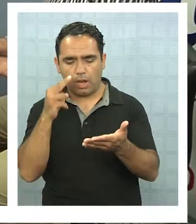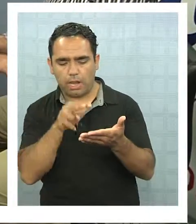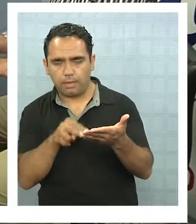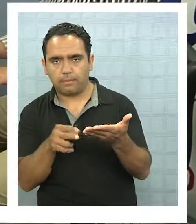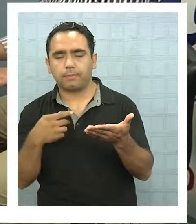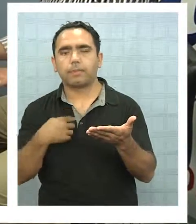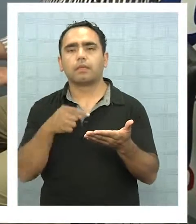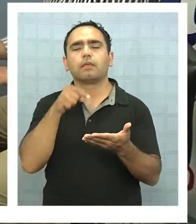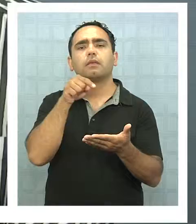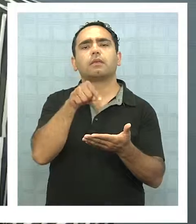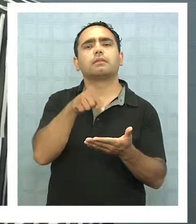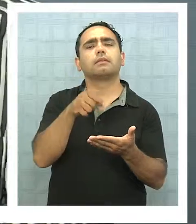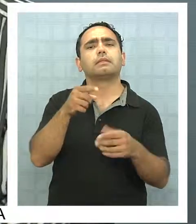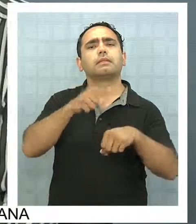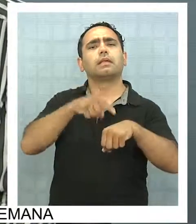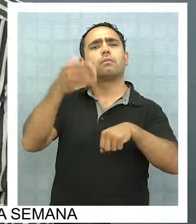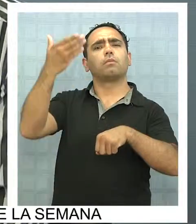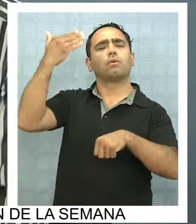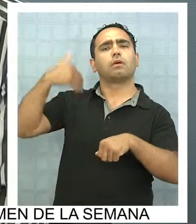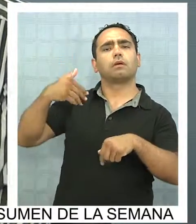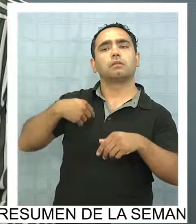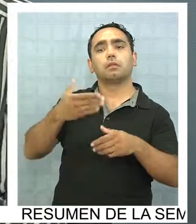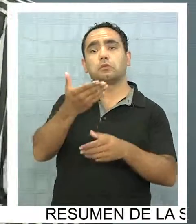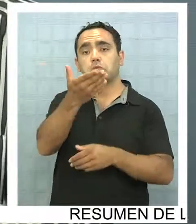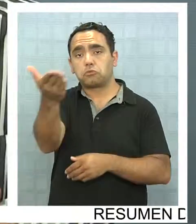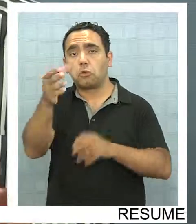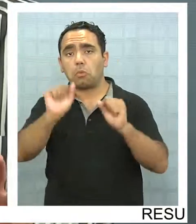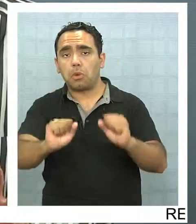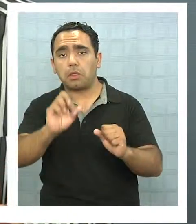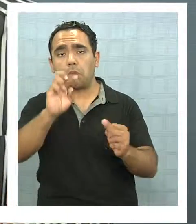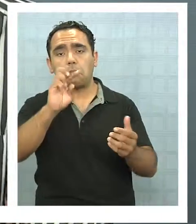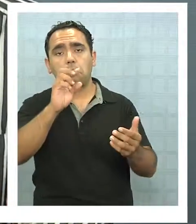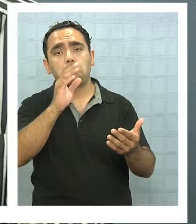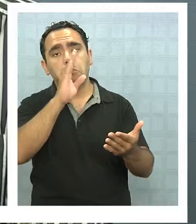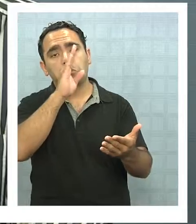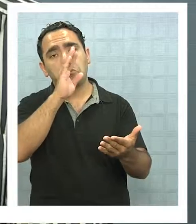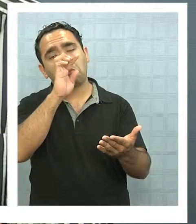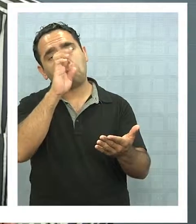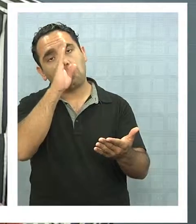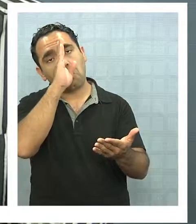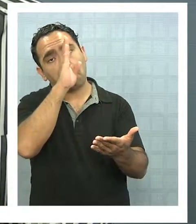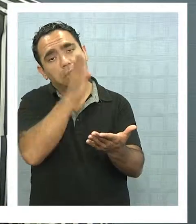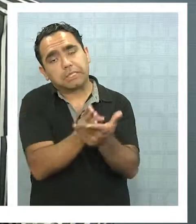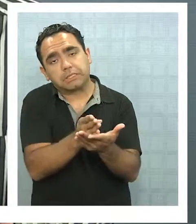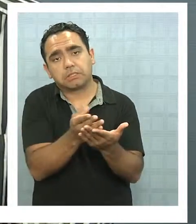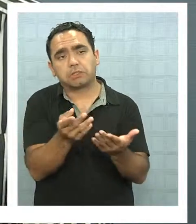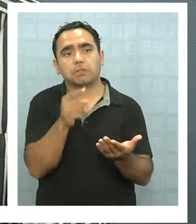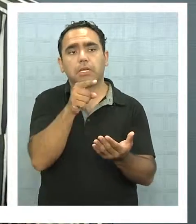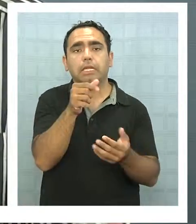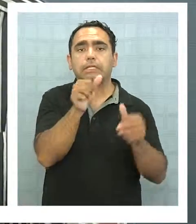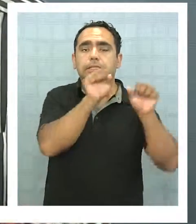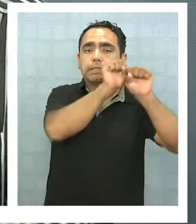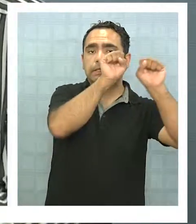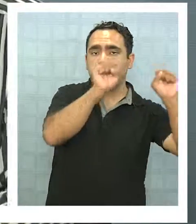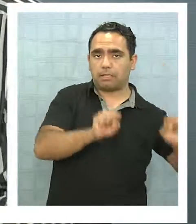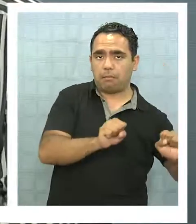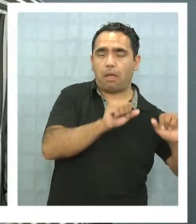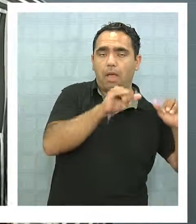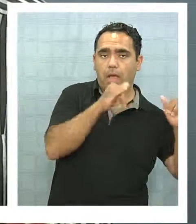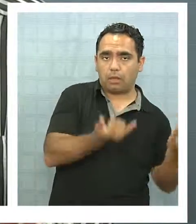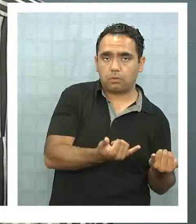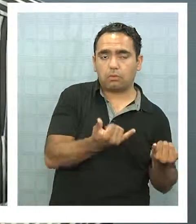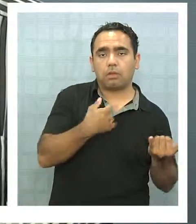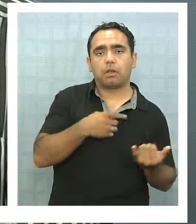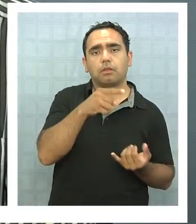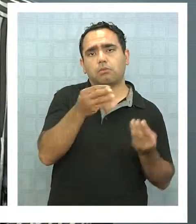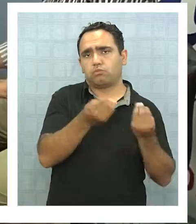tiempos donde se nos dijo, usted puede optar, o se queda con el sistema que tenemos actualmente y que ha regido en el